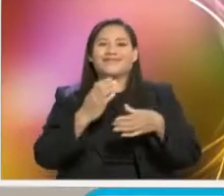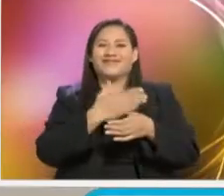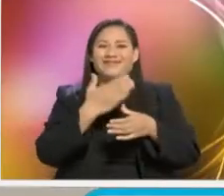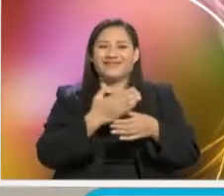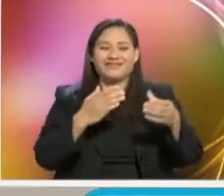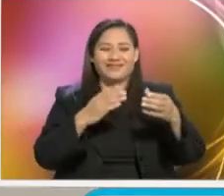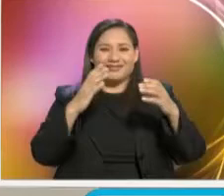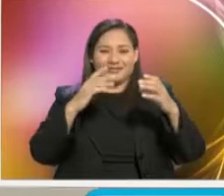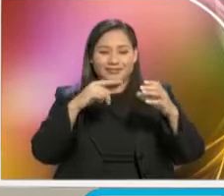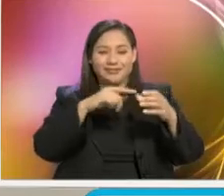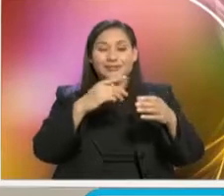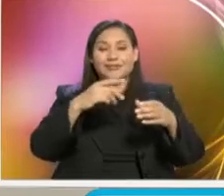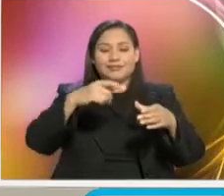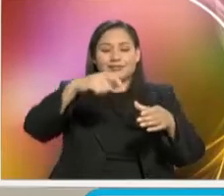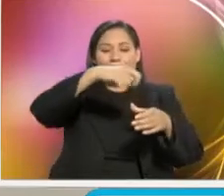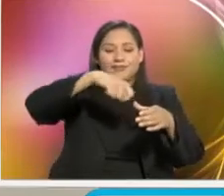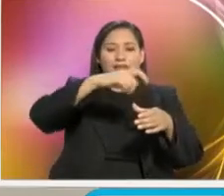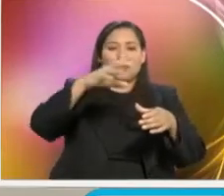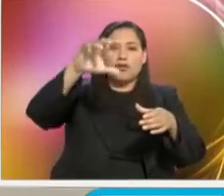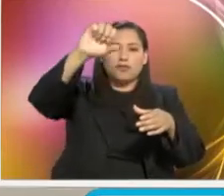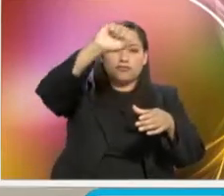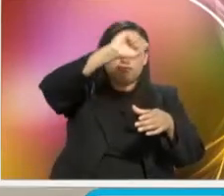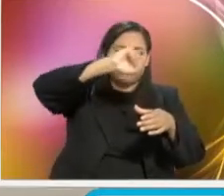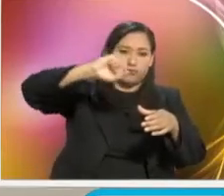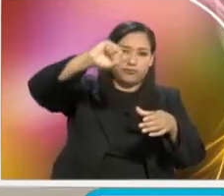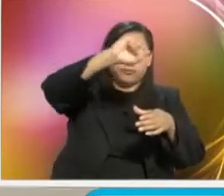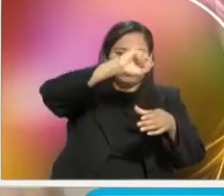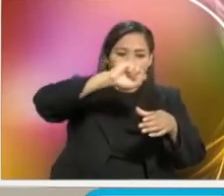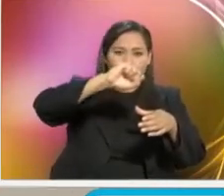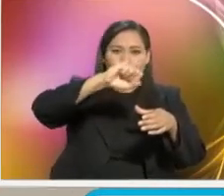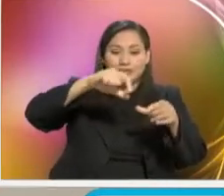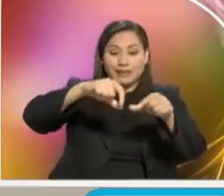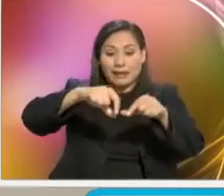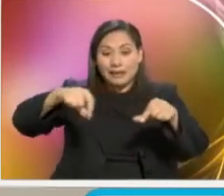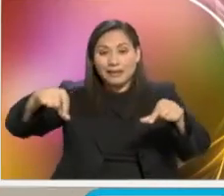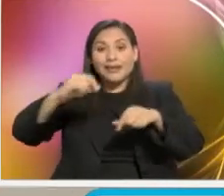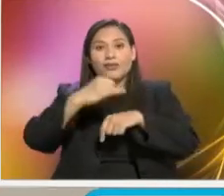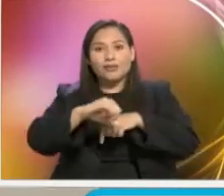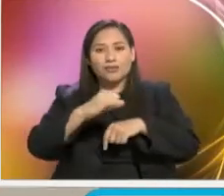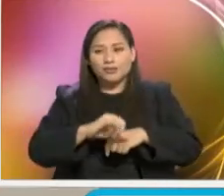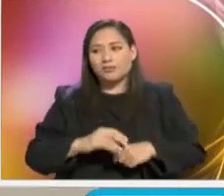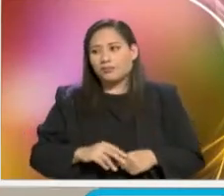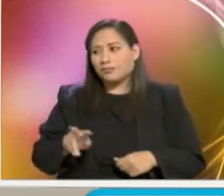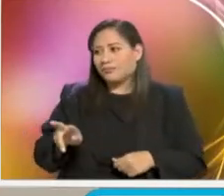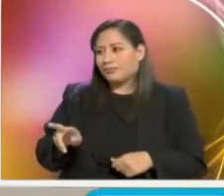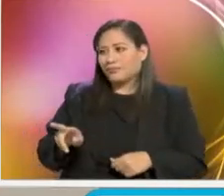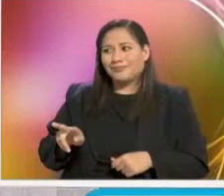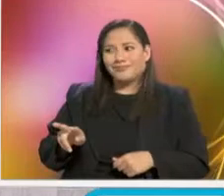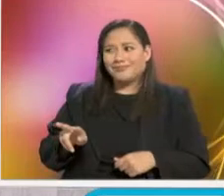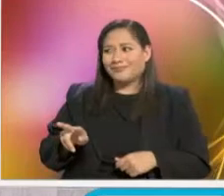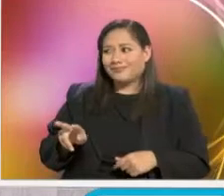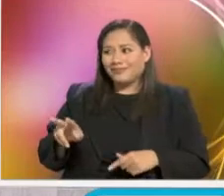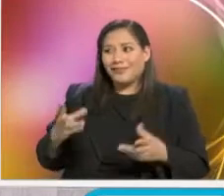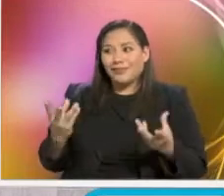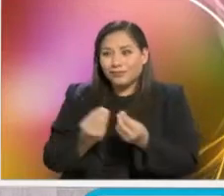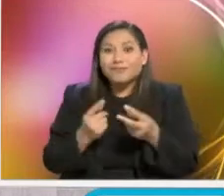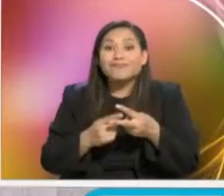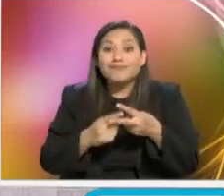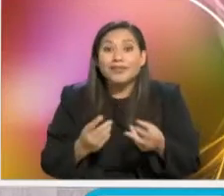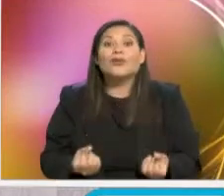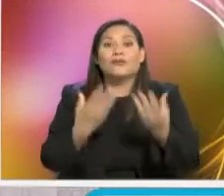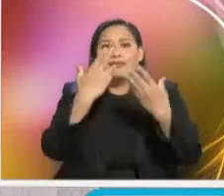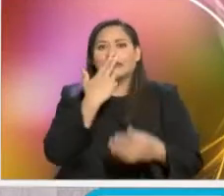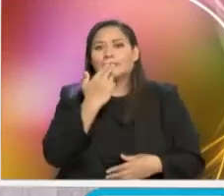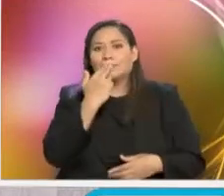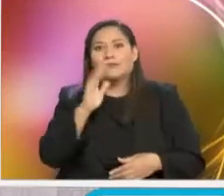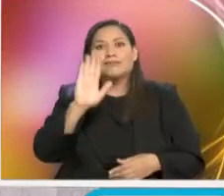que traen azúcar, con crema batida y con una barrita y con un yogur. ¿Sabes la bomba que es eso si lo sumamos? Es una barbaridad,